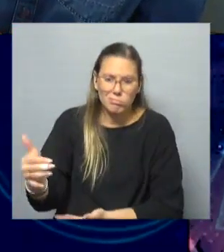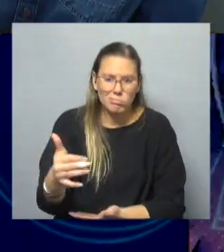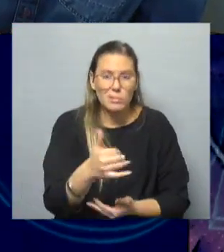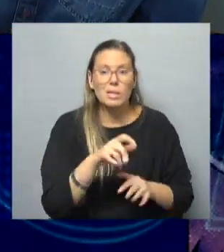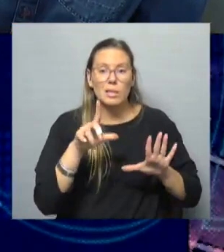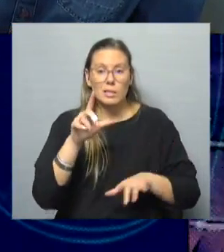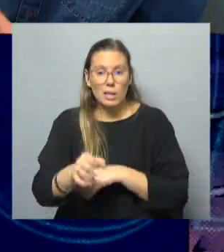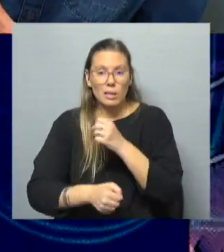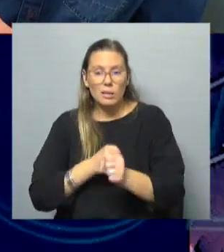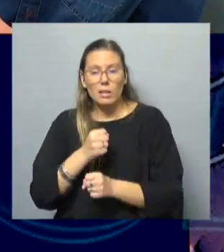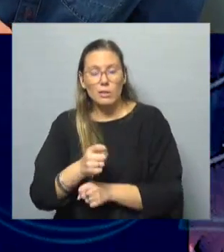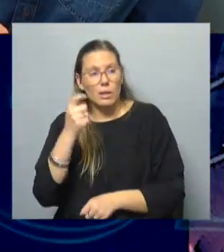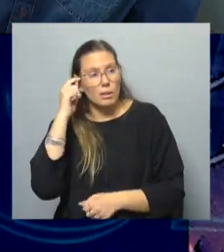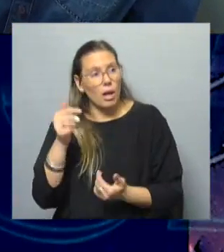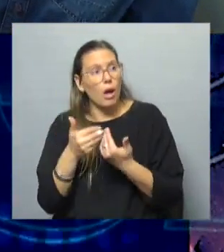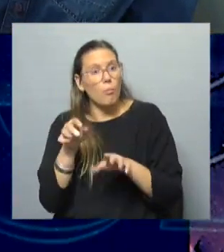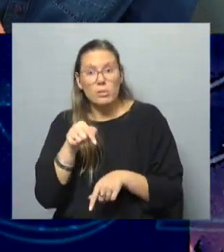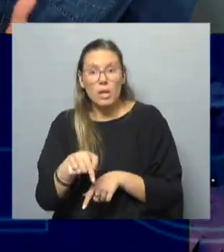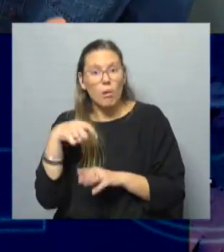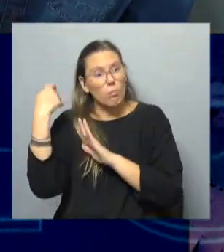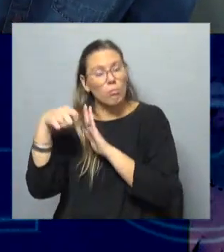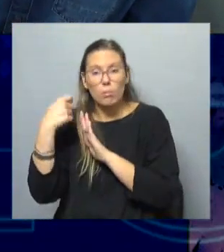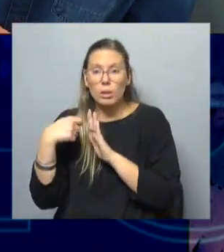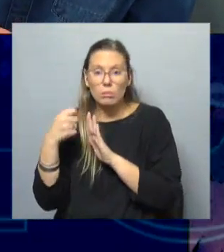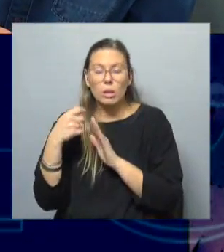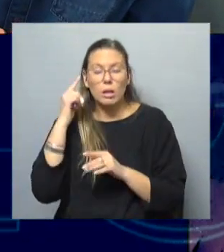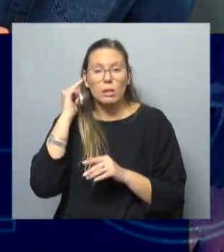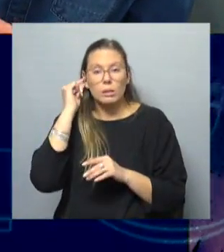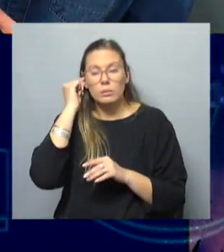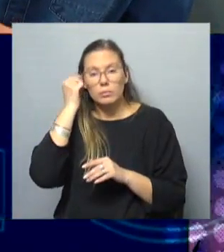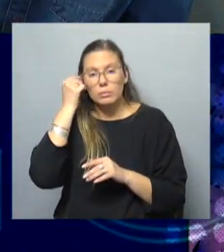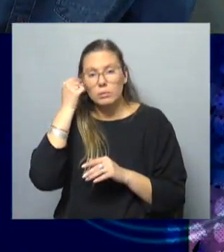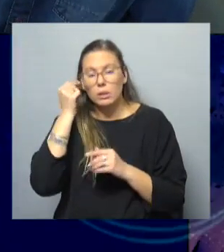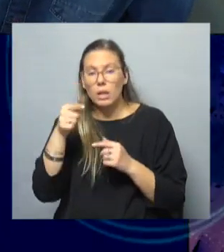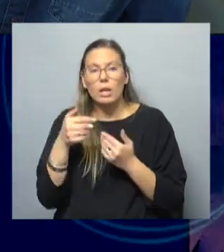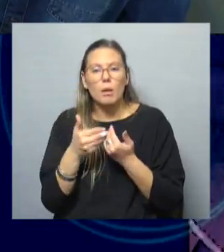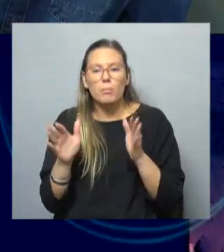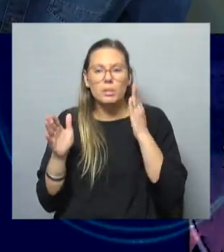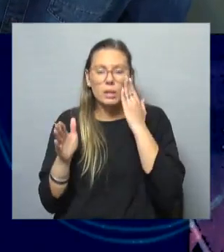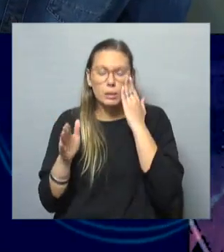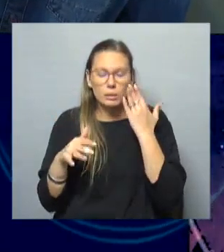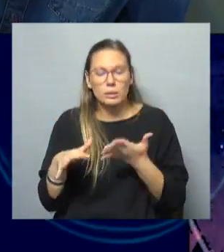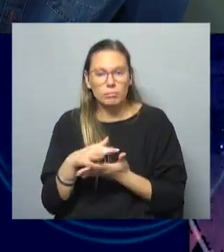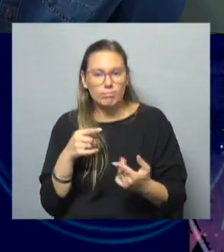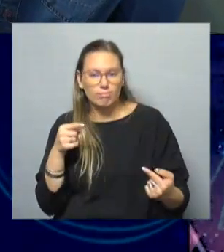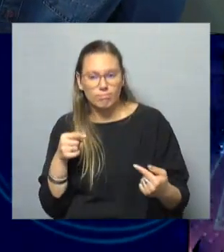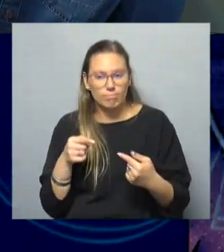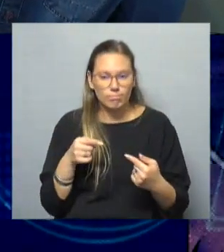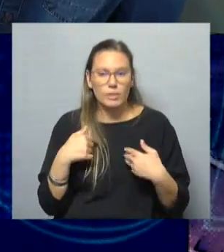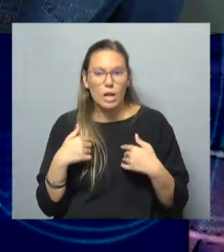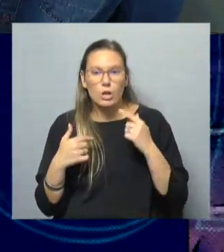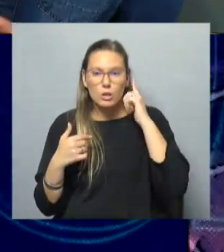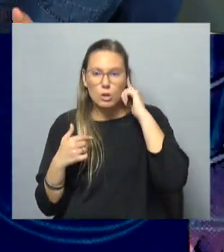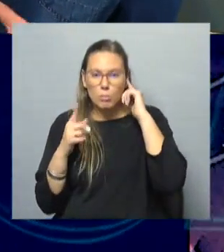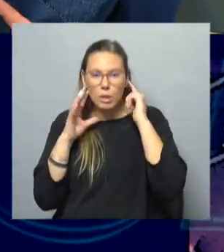me ocurrió la idea de comenzar esto. Y claro, y ahí se comienza una tensión importante, ¿no? Que lo tuve presente y lo busqué mucho